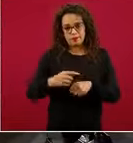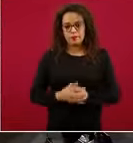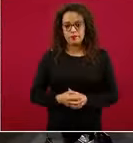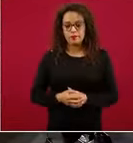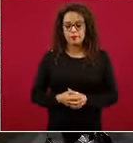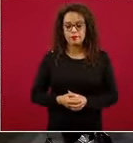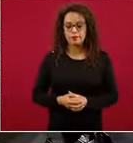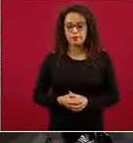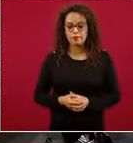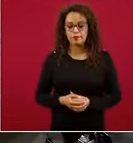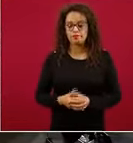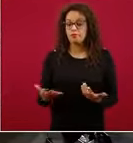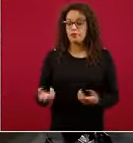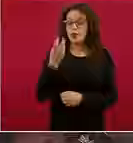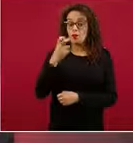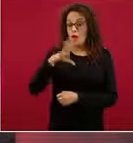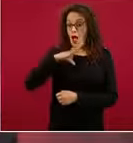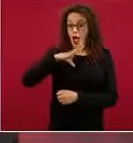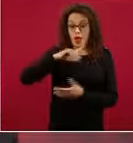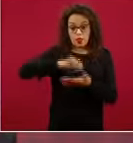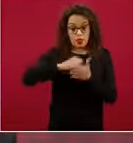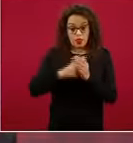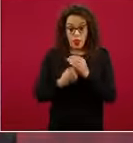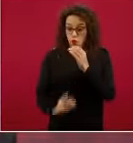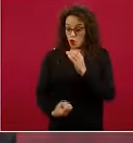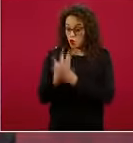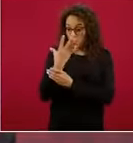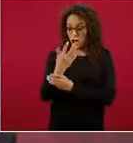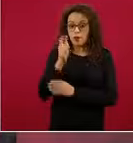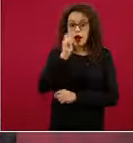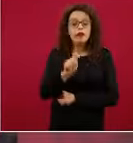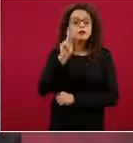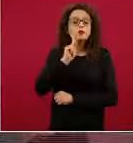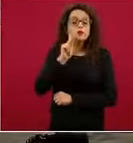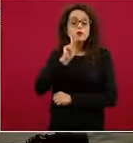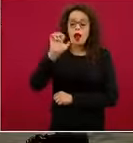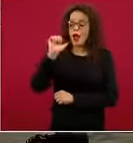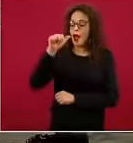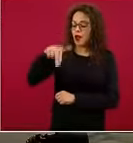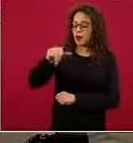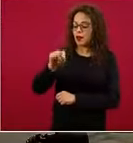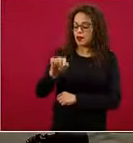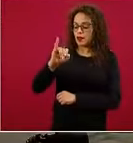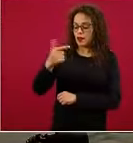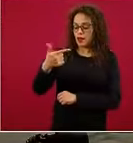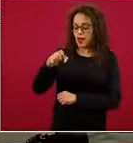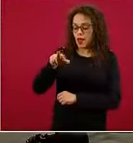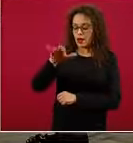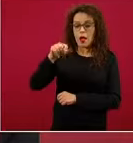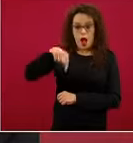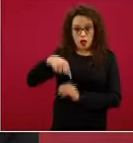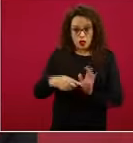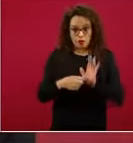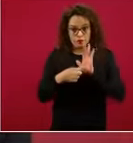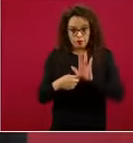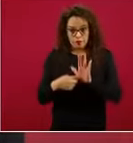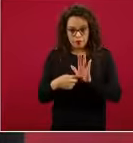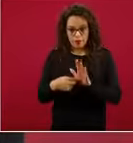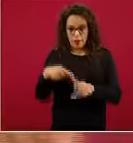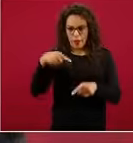al existir un recurso técnico nuevo, que son las pruebas antigénicas, que aquí mismo comentamos desde inicios de